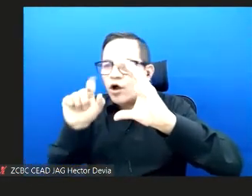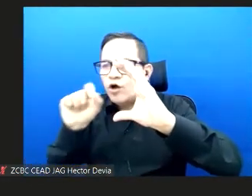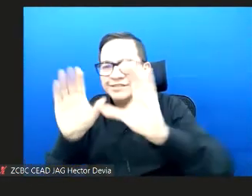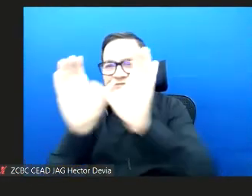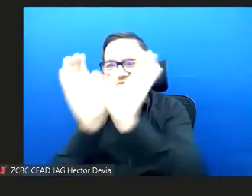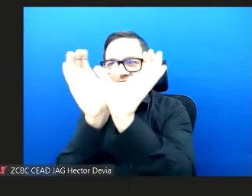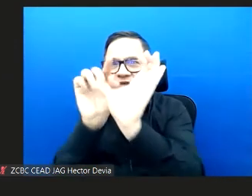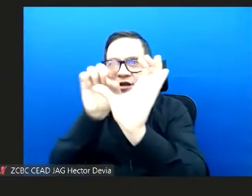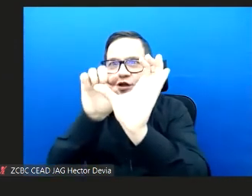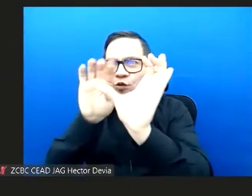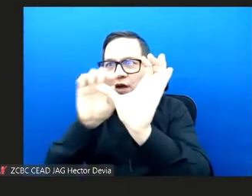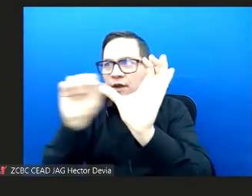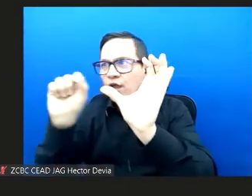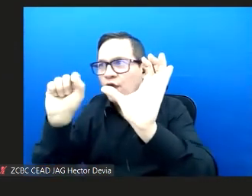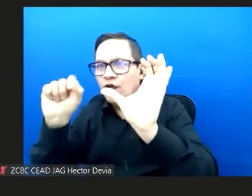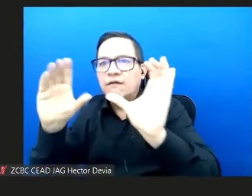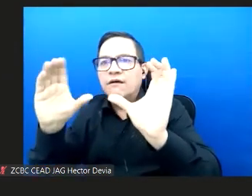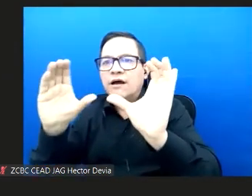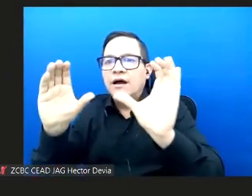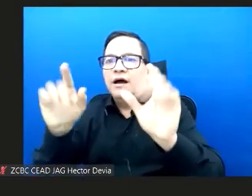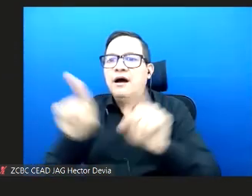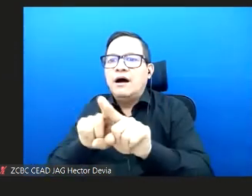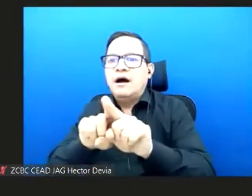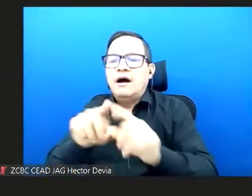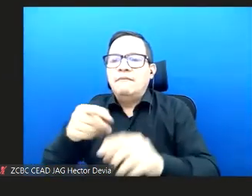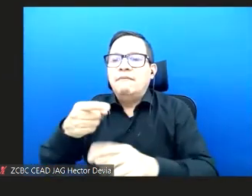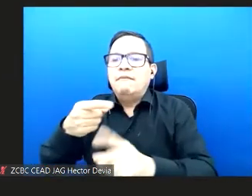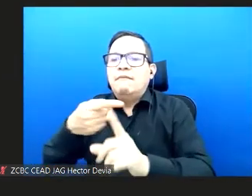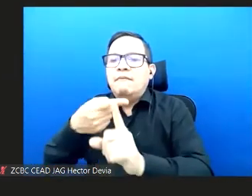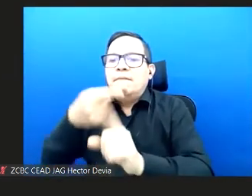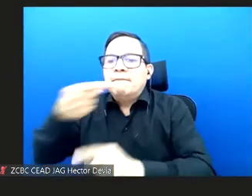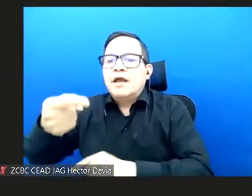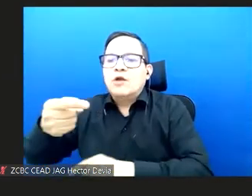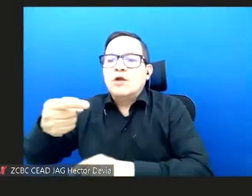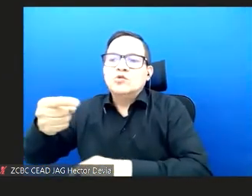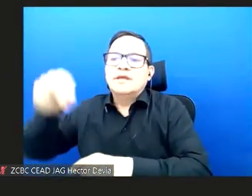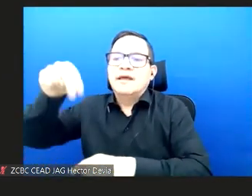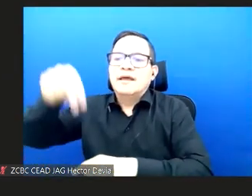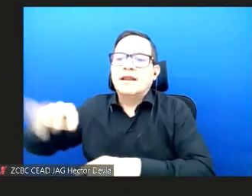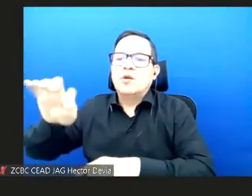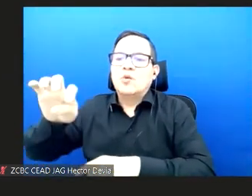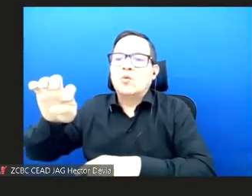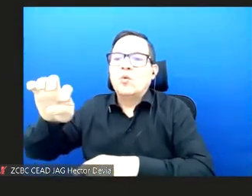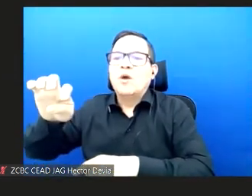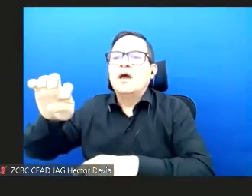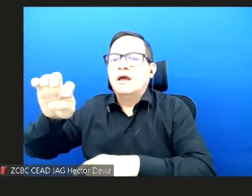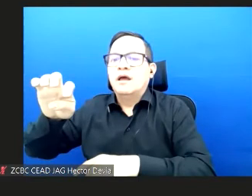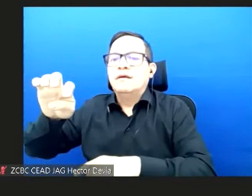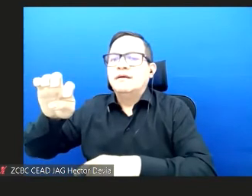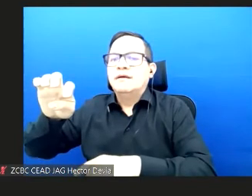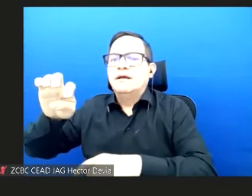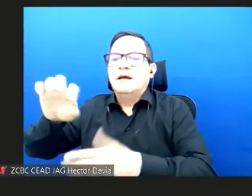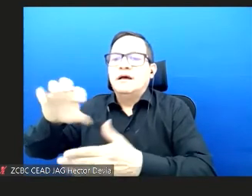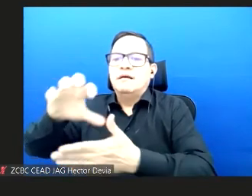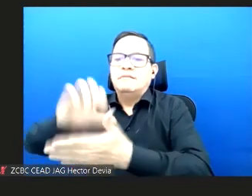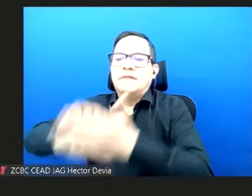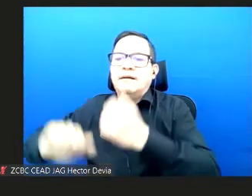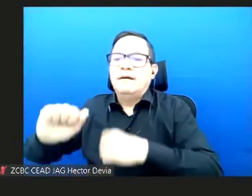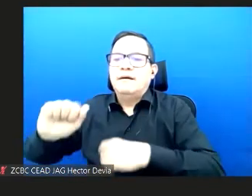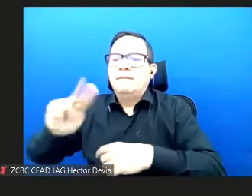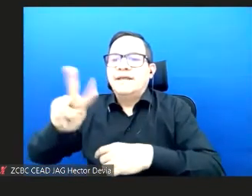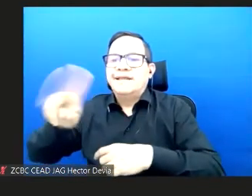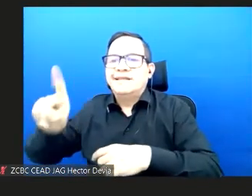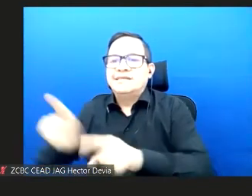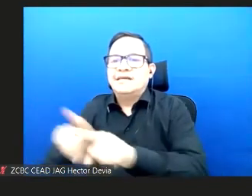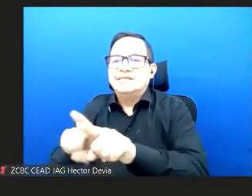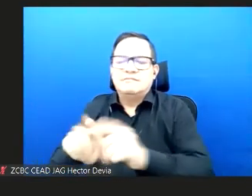¿Sí? Bien, vamos entonces a mirar esta parte de operación entre conjuntos para entender un